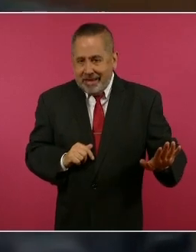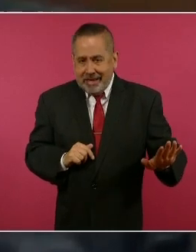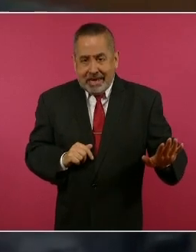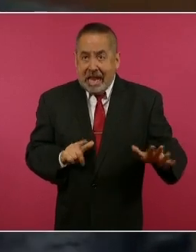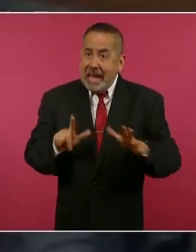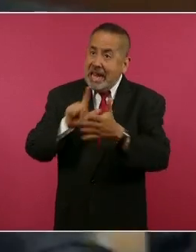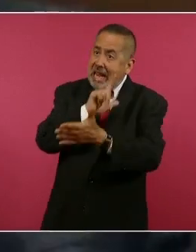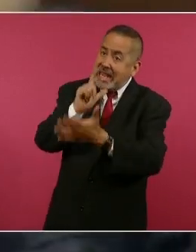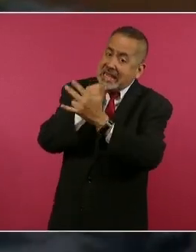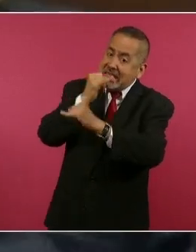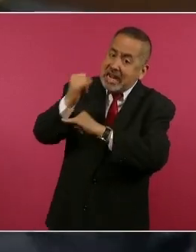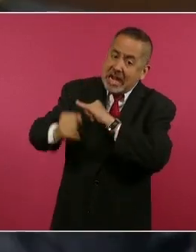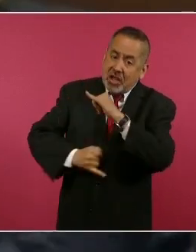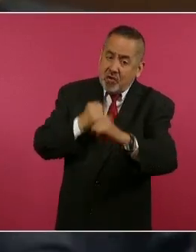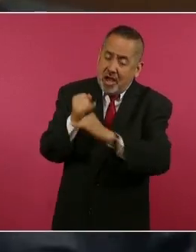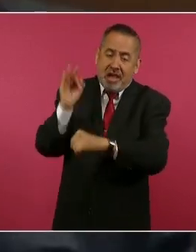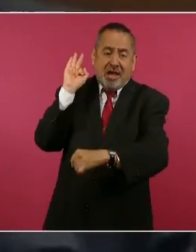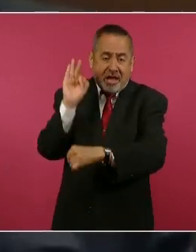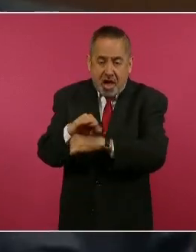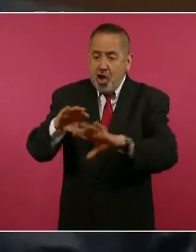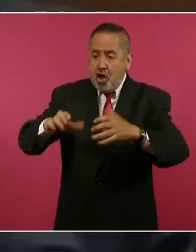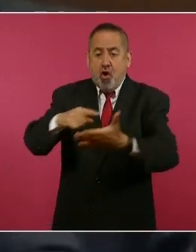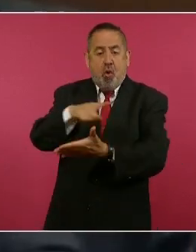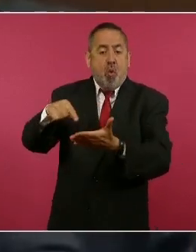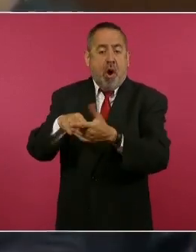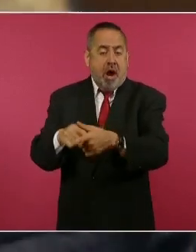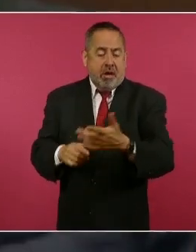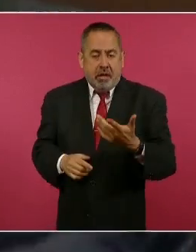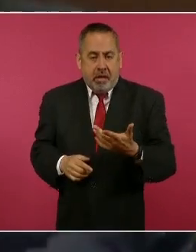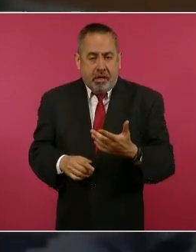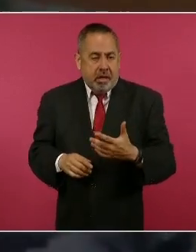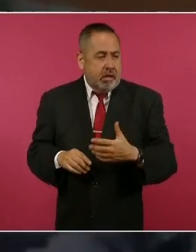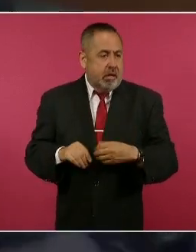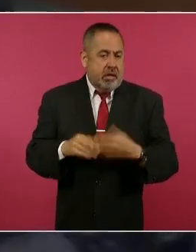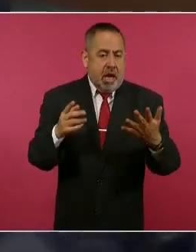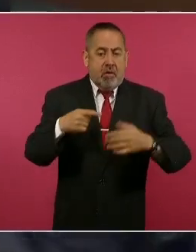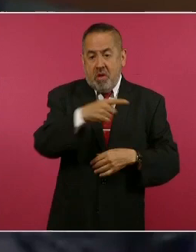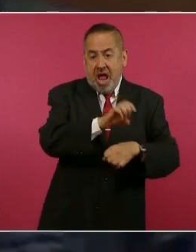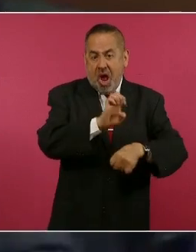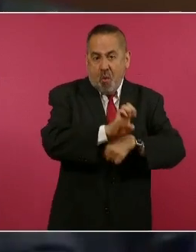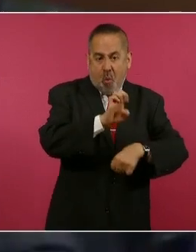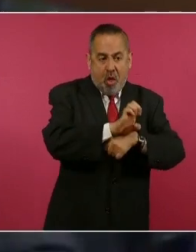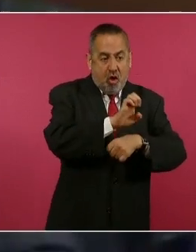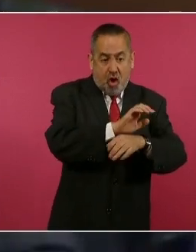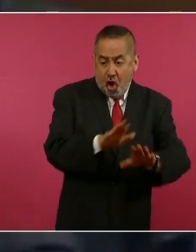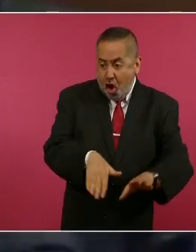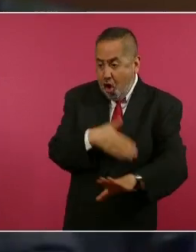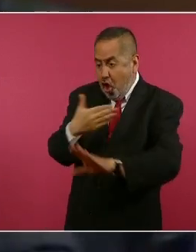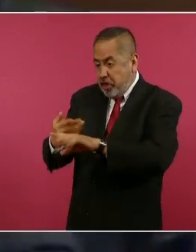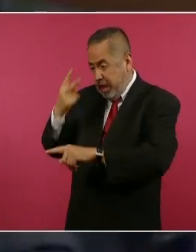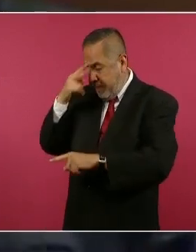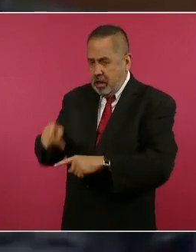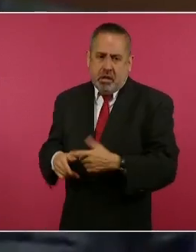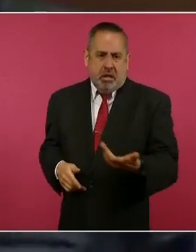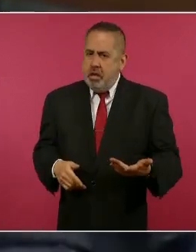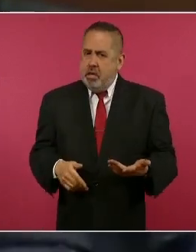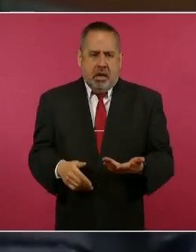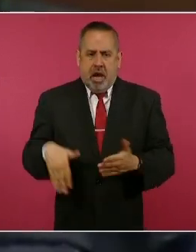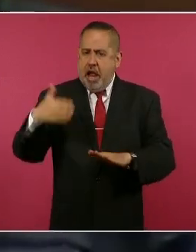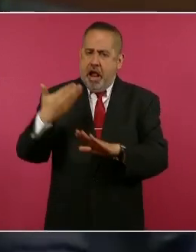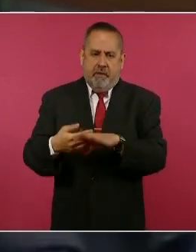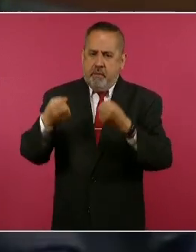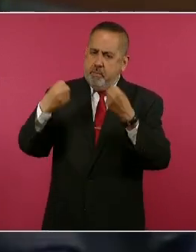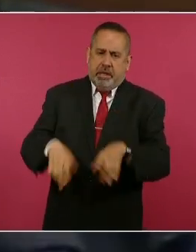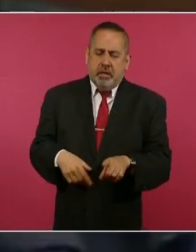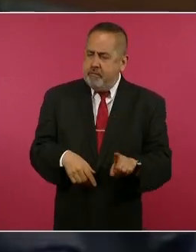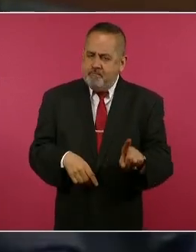internacionales. No hay duda alguna que las acciones emprendidas por las autoridades ecuatorianas contra la sede diplomática de México afectan